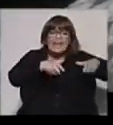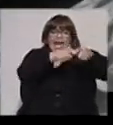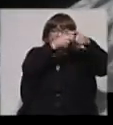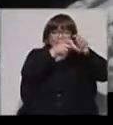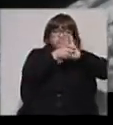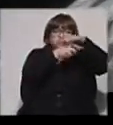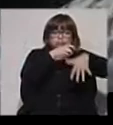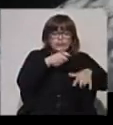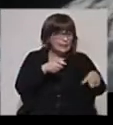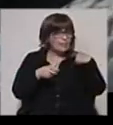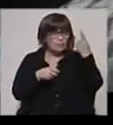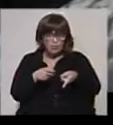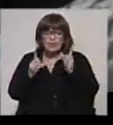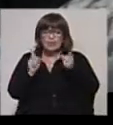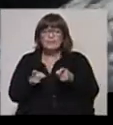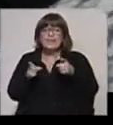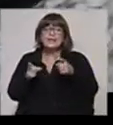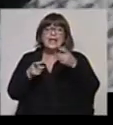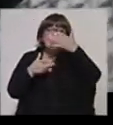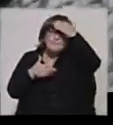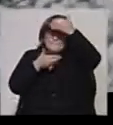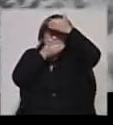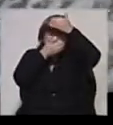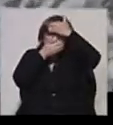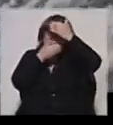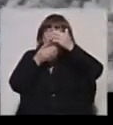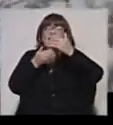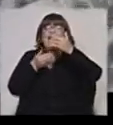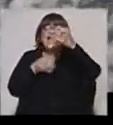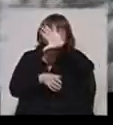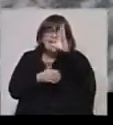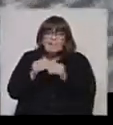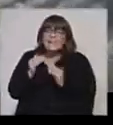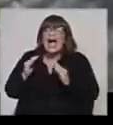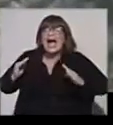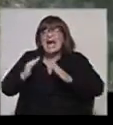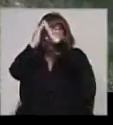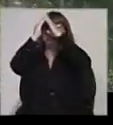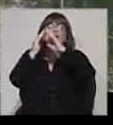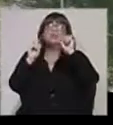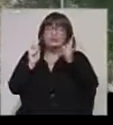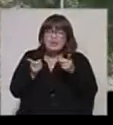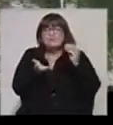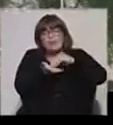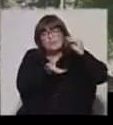eso, hicimos también en Marruecos, las montañas más altas del norte de África, y eso va acumulando.